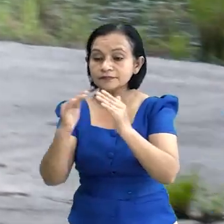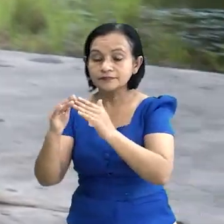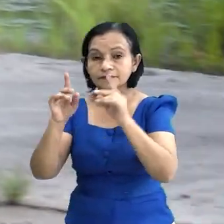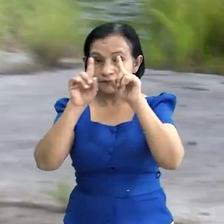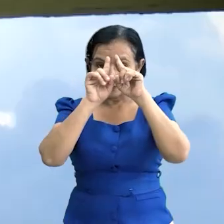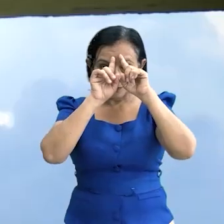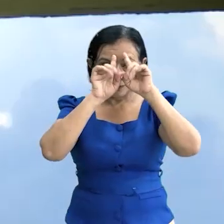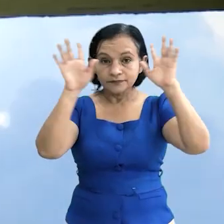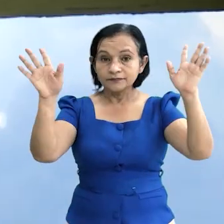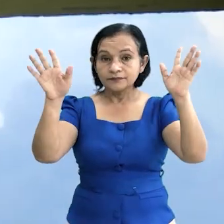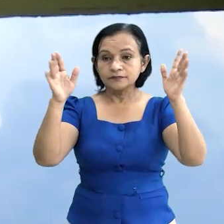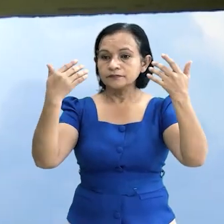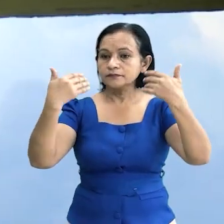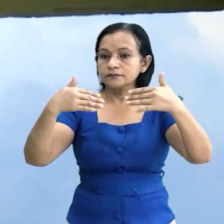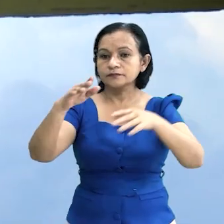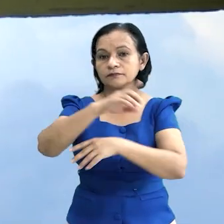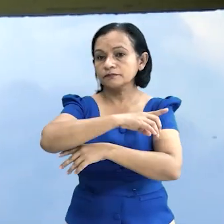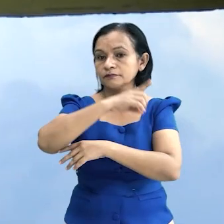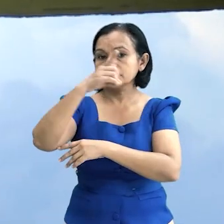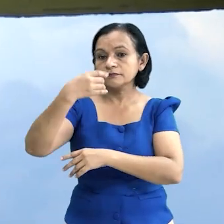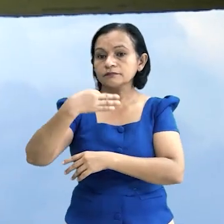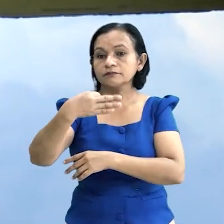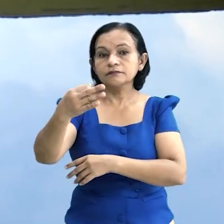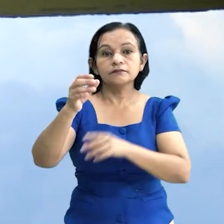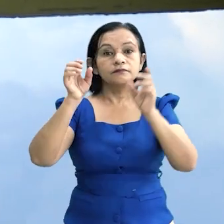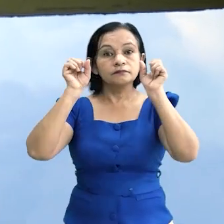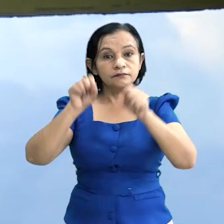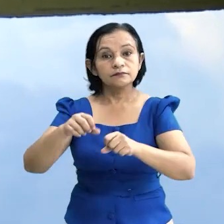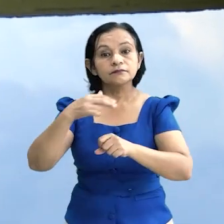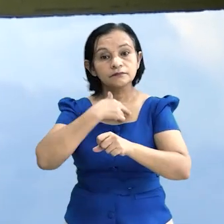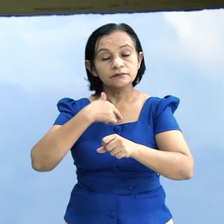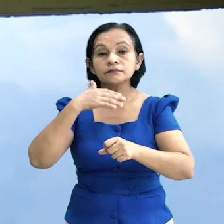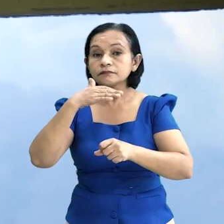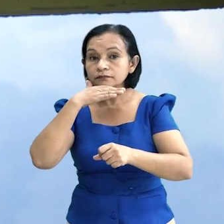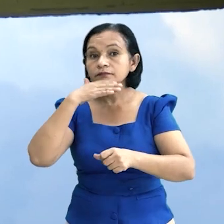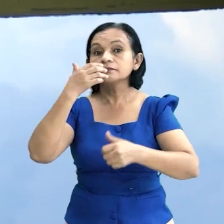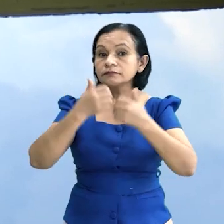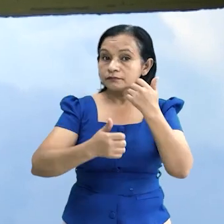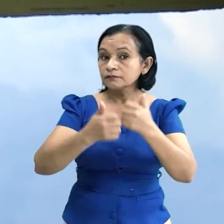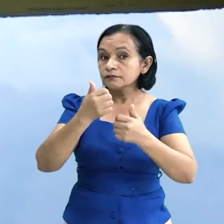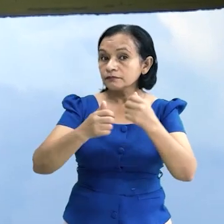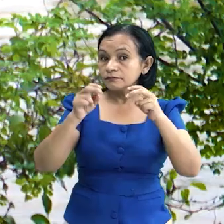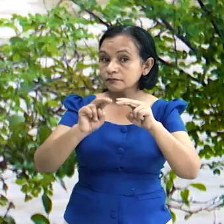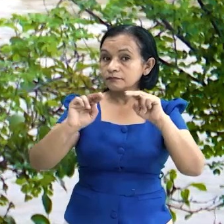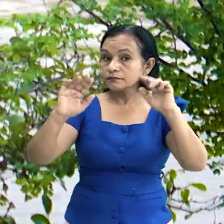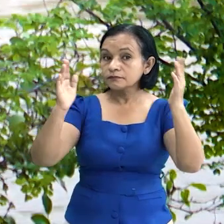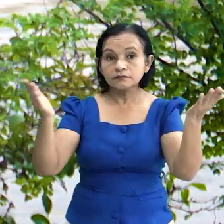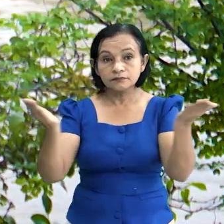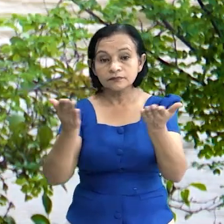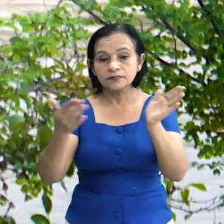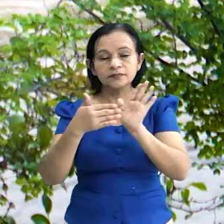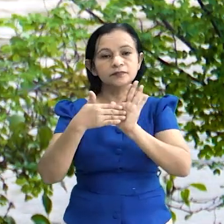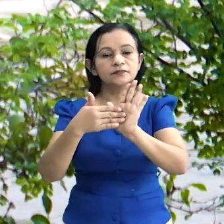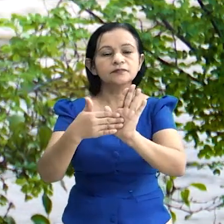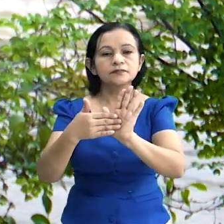clara que en cualquier momento puede suceder alguna emergencia. Y como lo